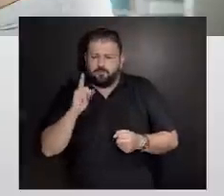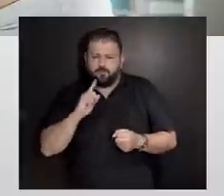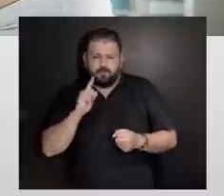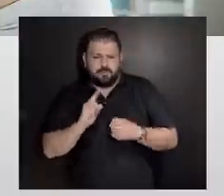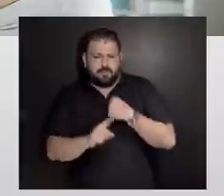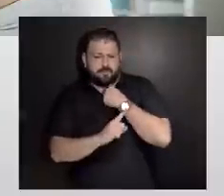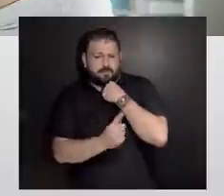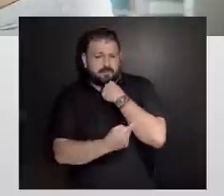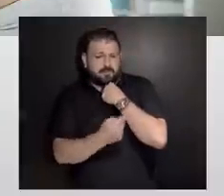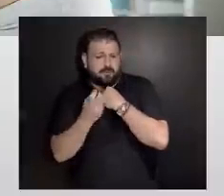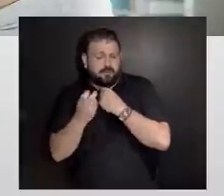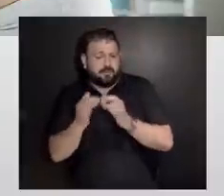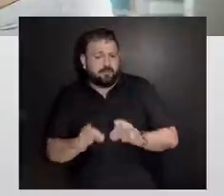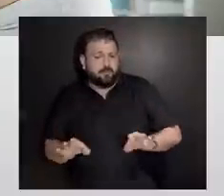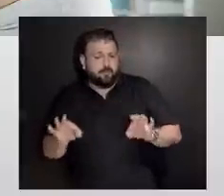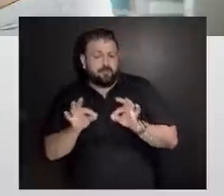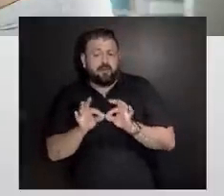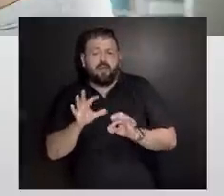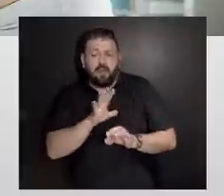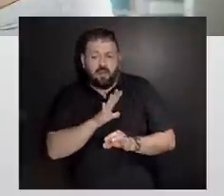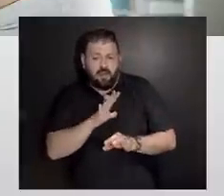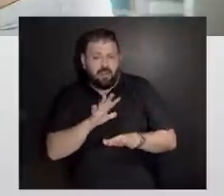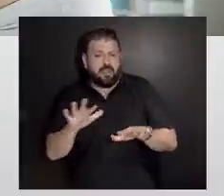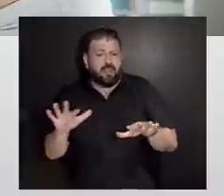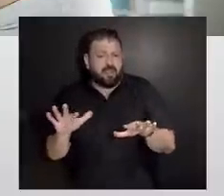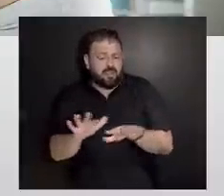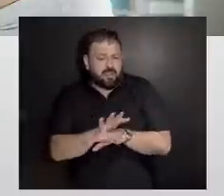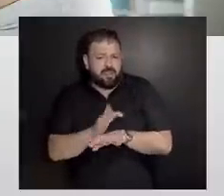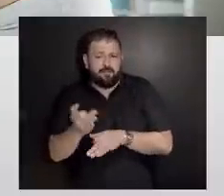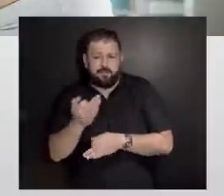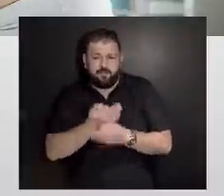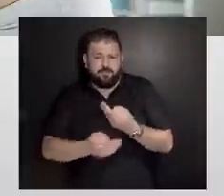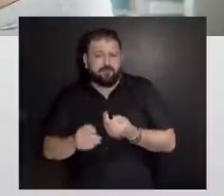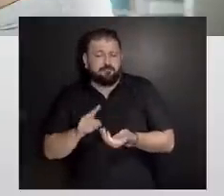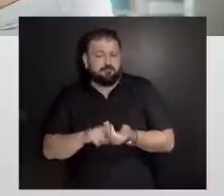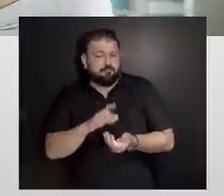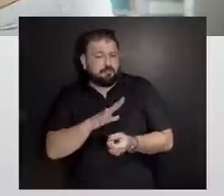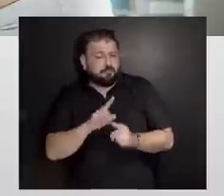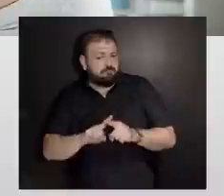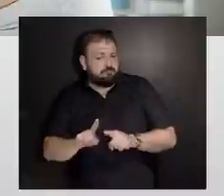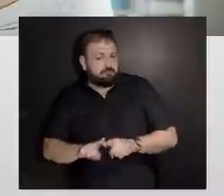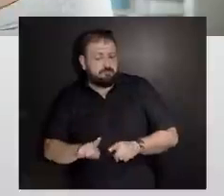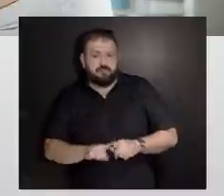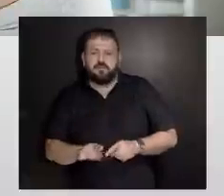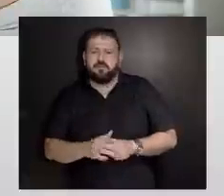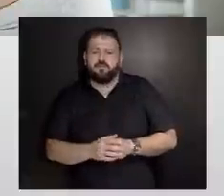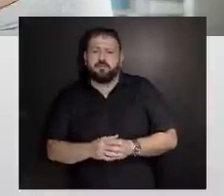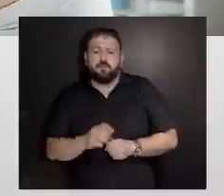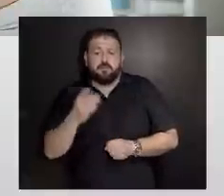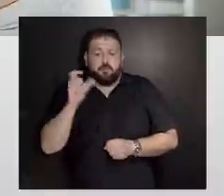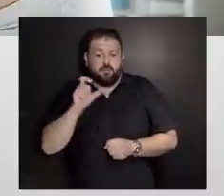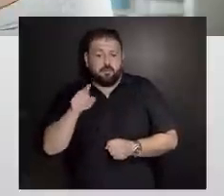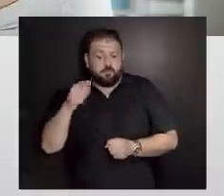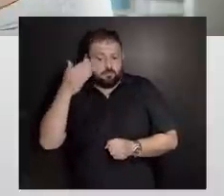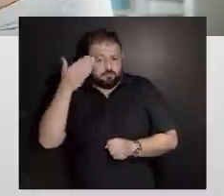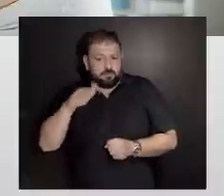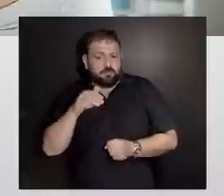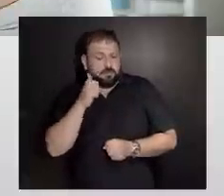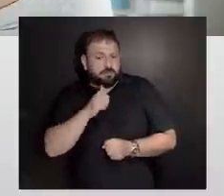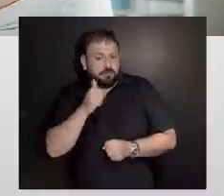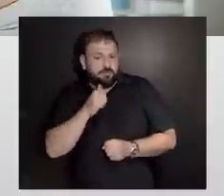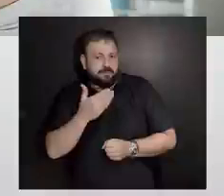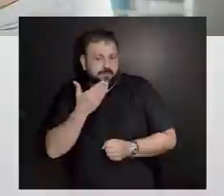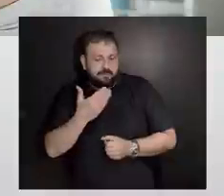importante, porque en el embarazo hay cambios fisiológicos que tienen ciertos objetivos. Y uno es lograr un aporte constante